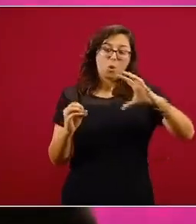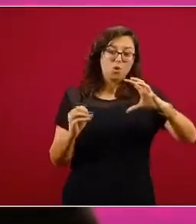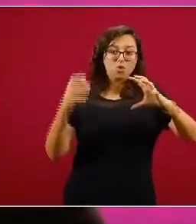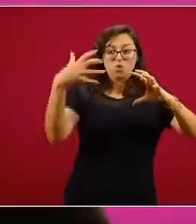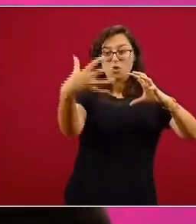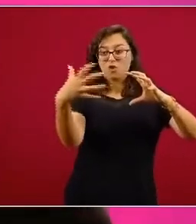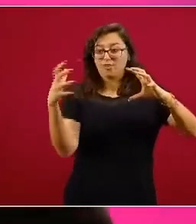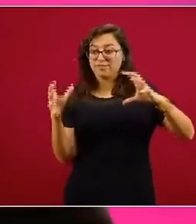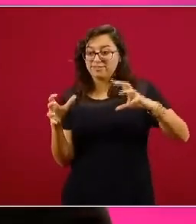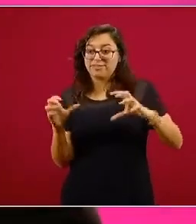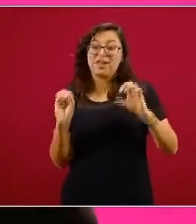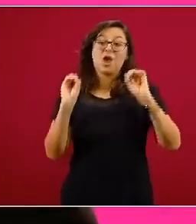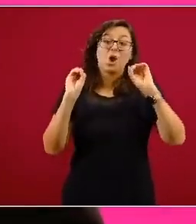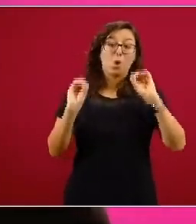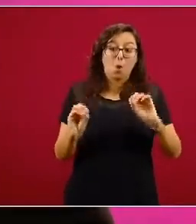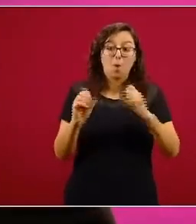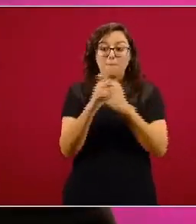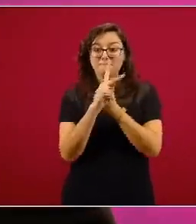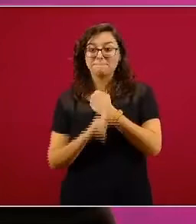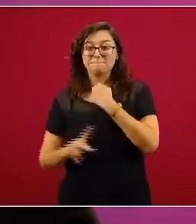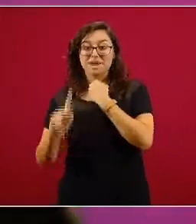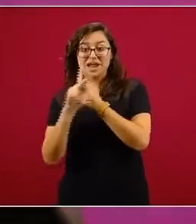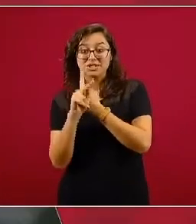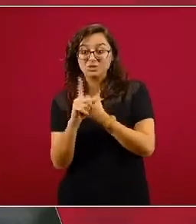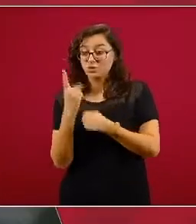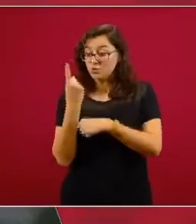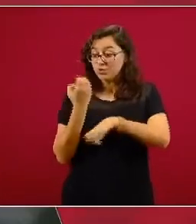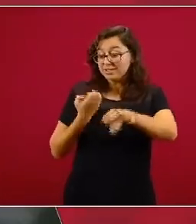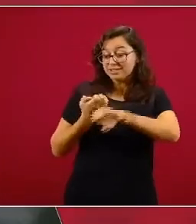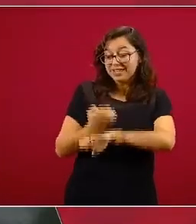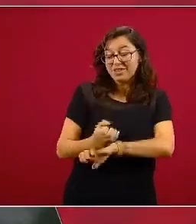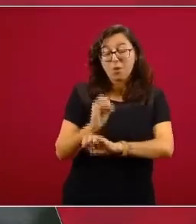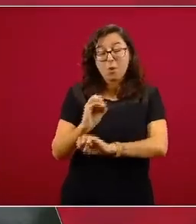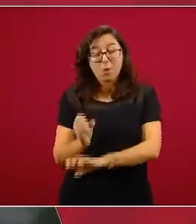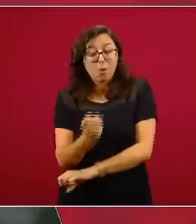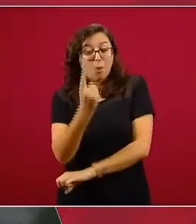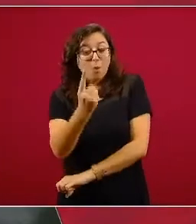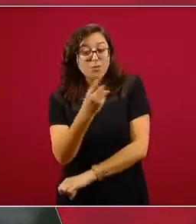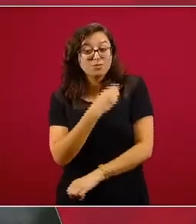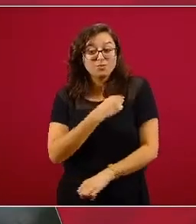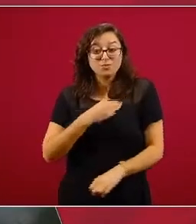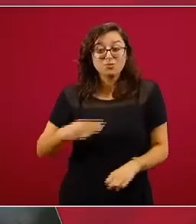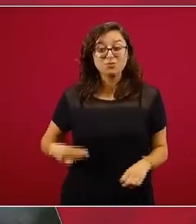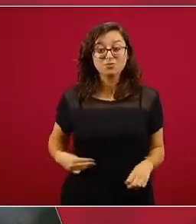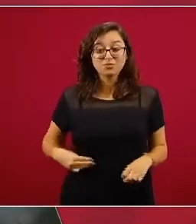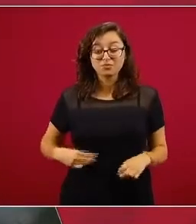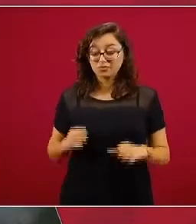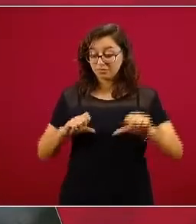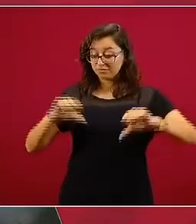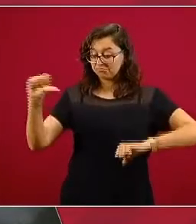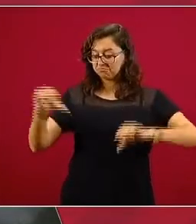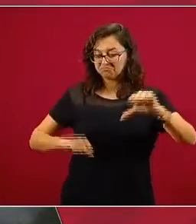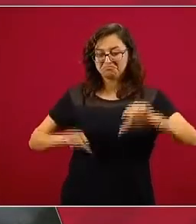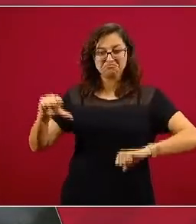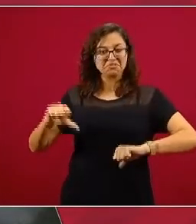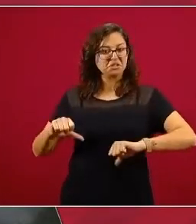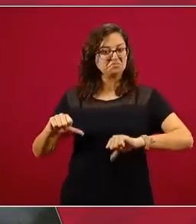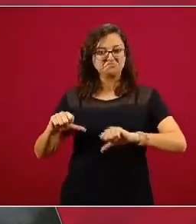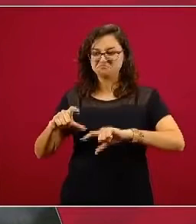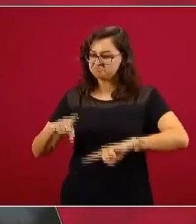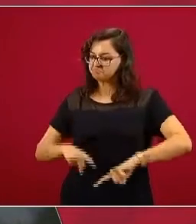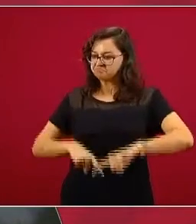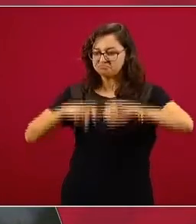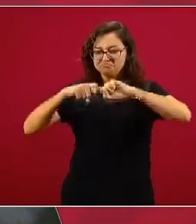un país, o un estado, o incluso un municipio, con sus actividades económicas y